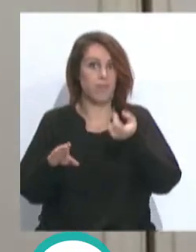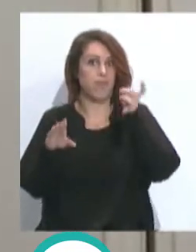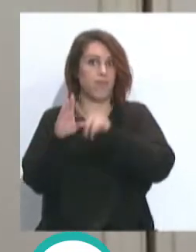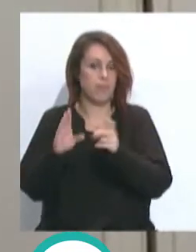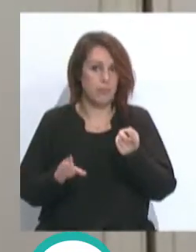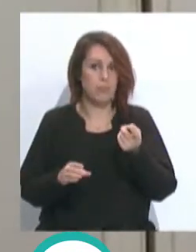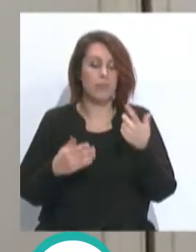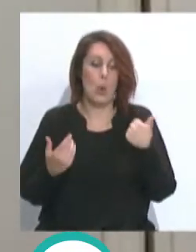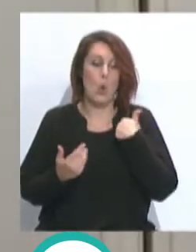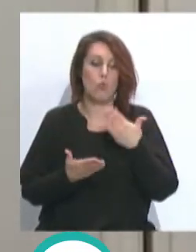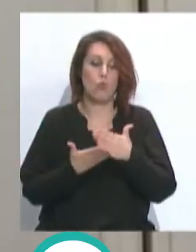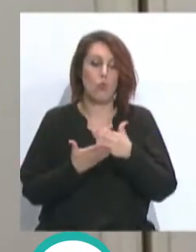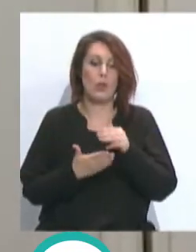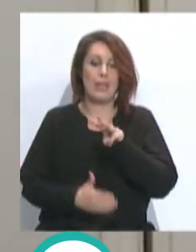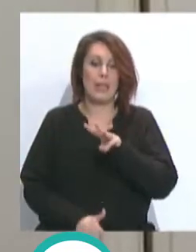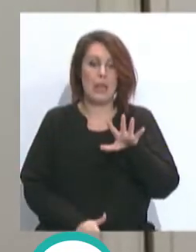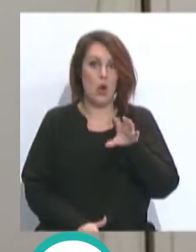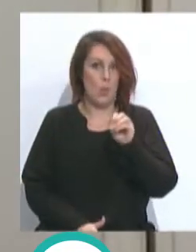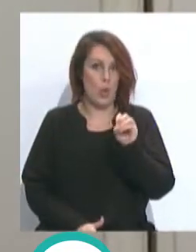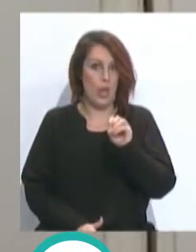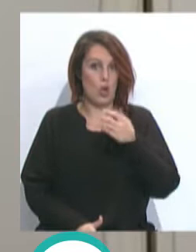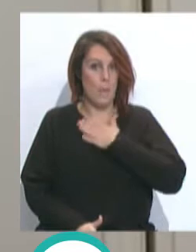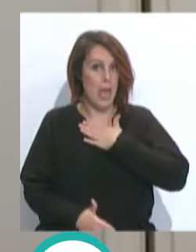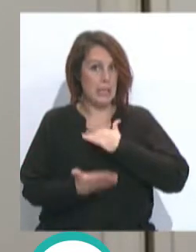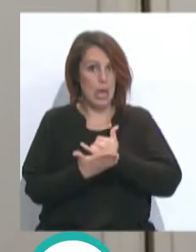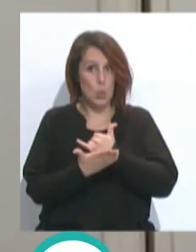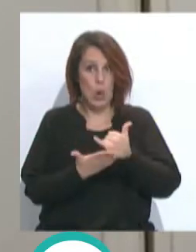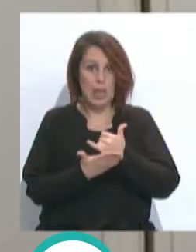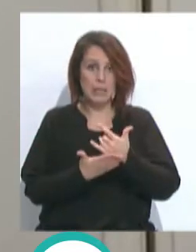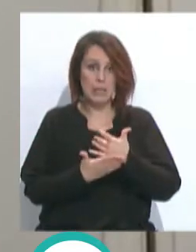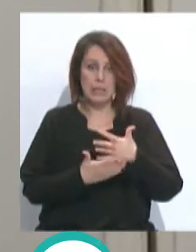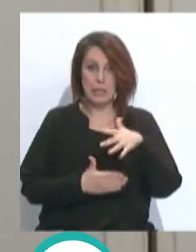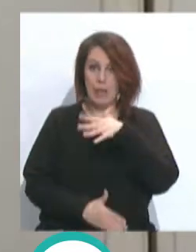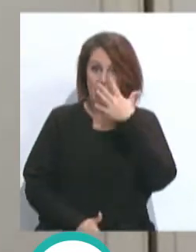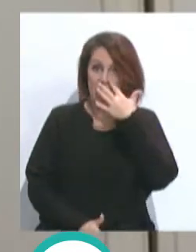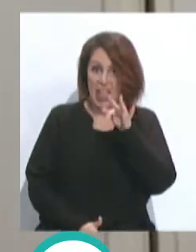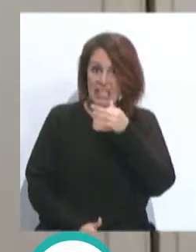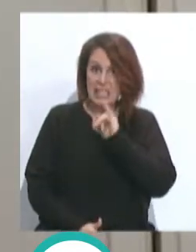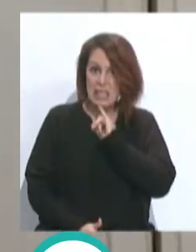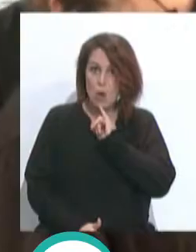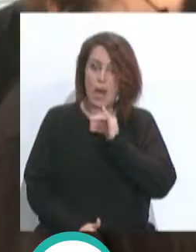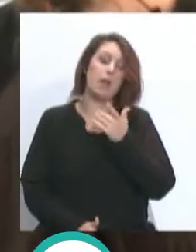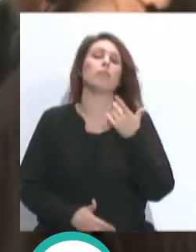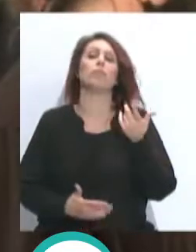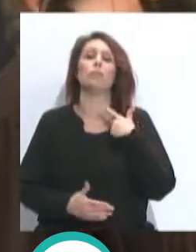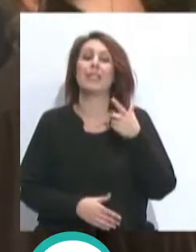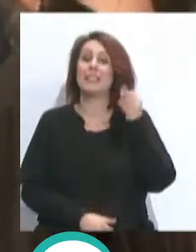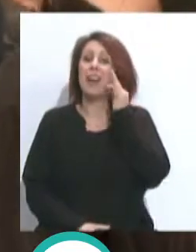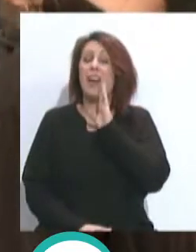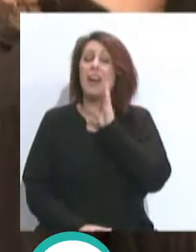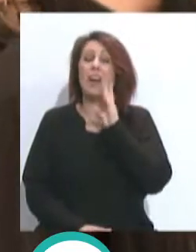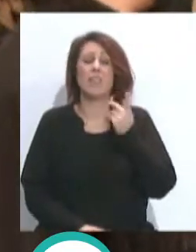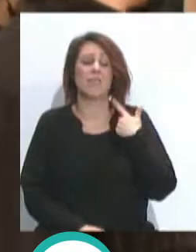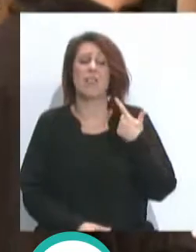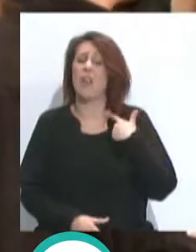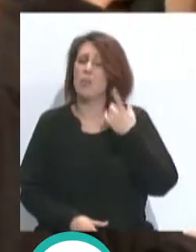Y pues yo curso un 35% de mi asignatura en francés. Julia es una de las centenares de